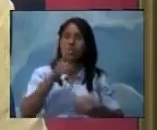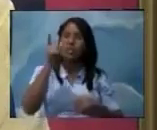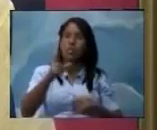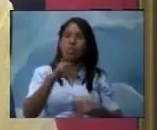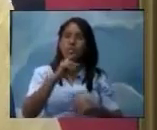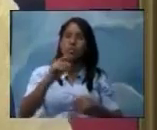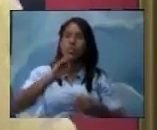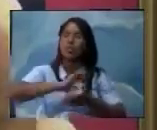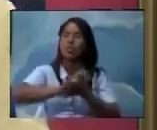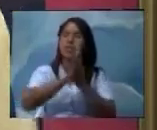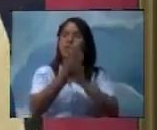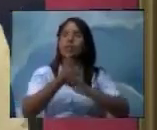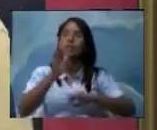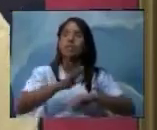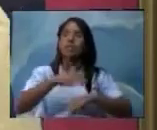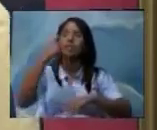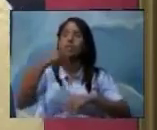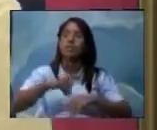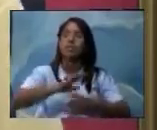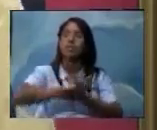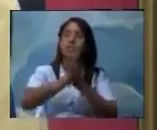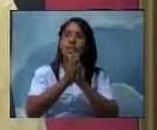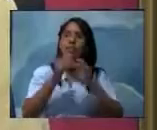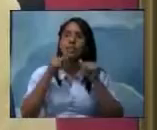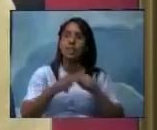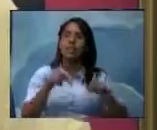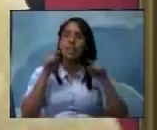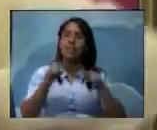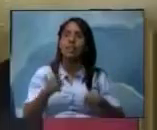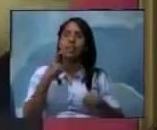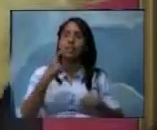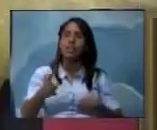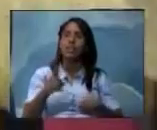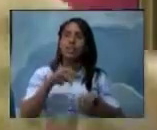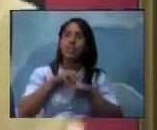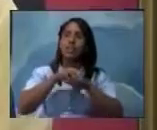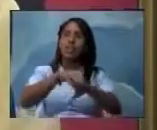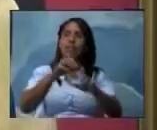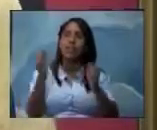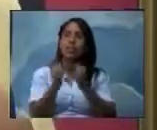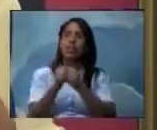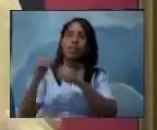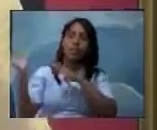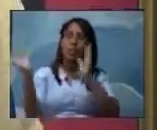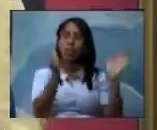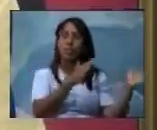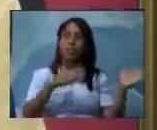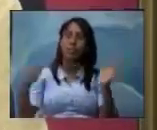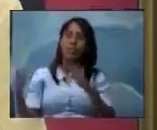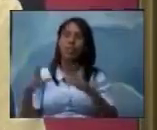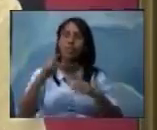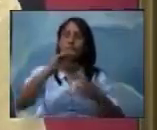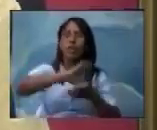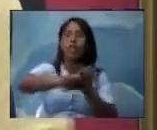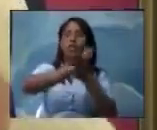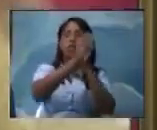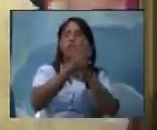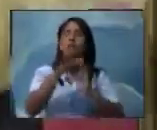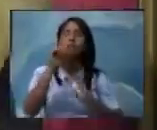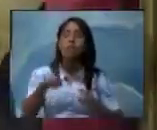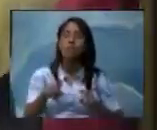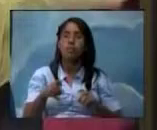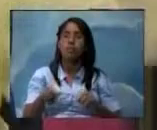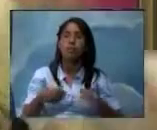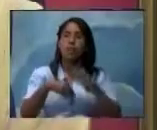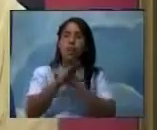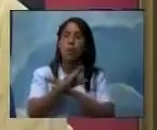no solamente desmenuzadas, porque si son desmenuzadas quedan allí. Dice que se las llevó como el tamo del viento, o sea que no solo fueron destruidas, sino